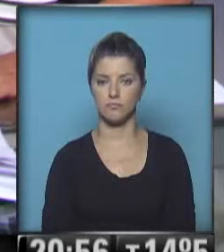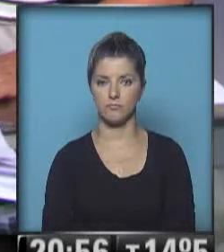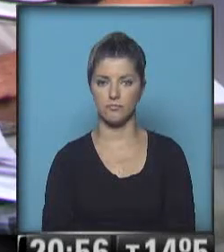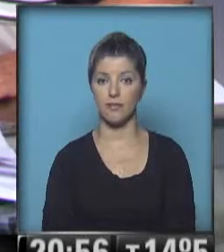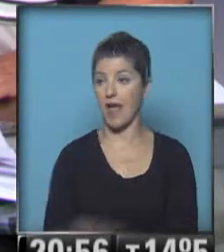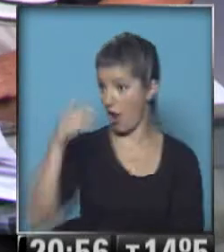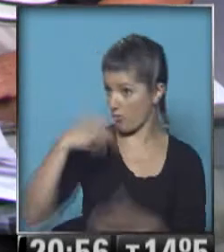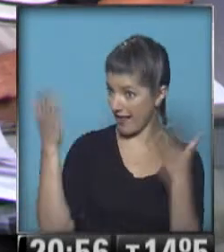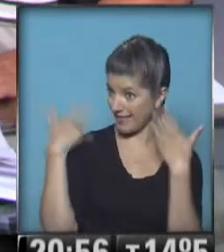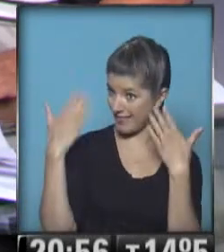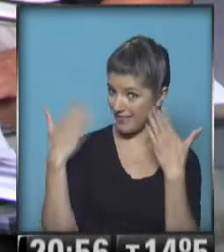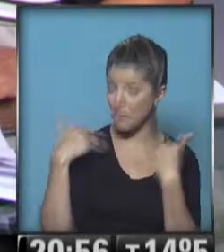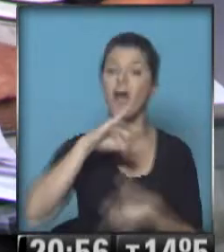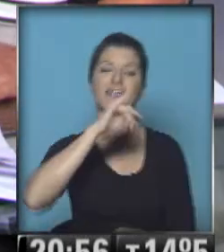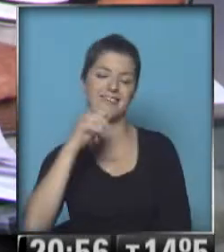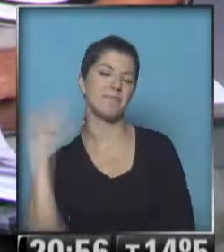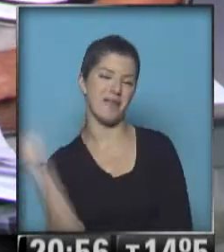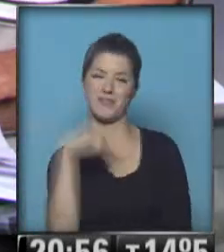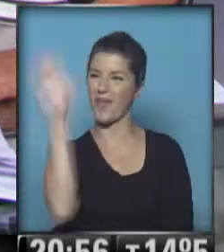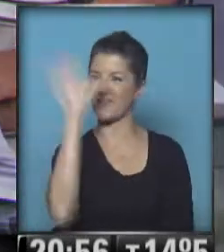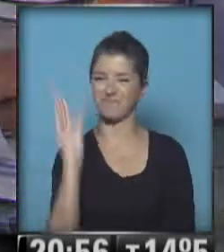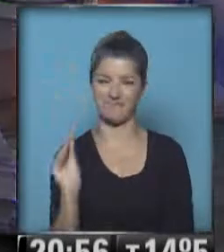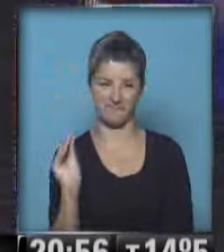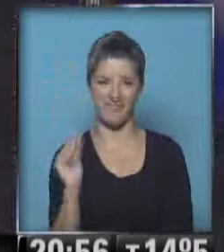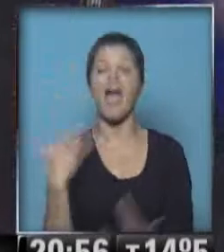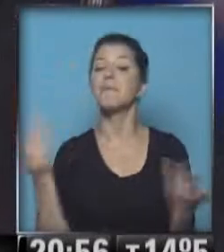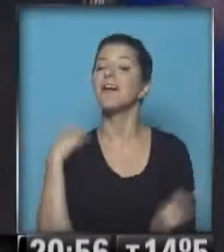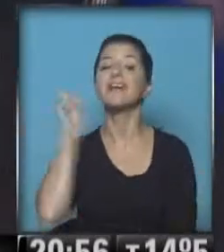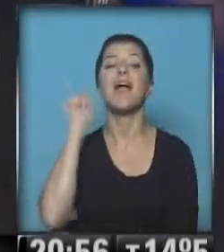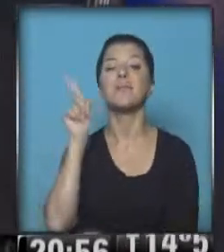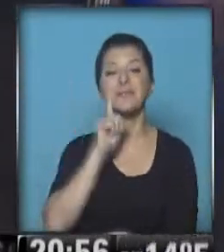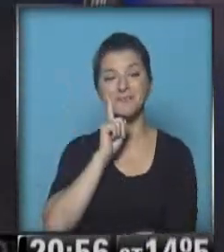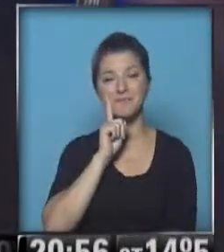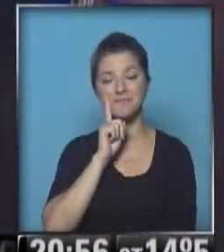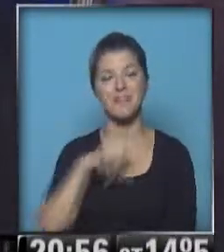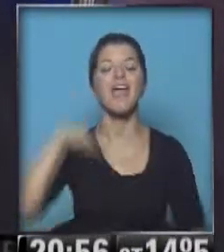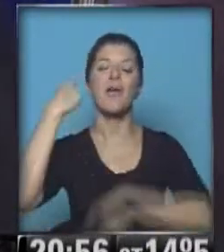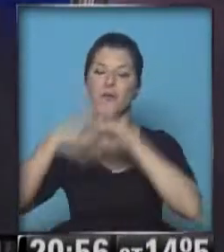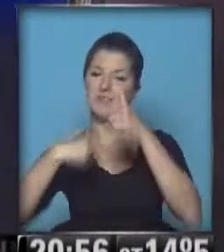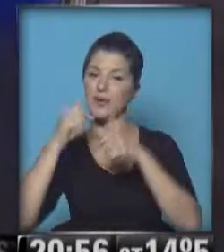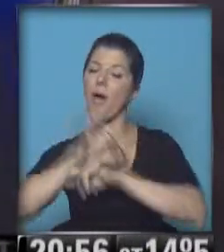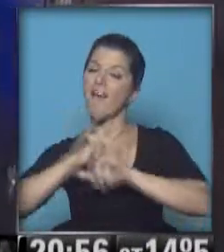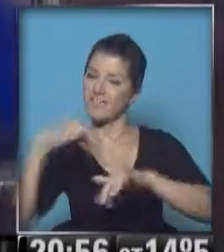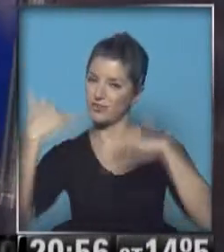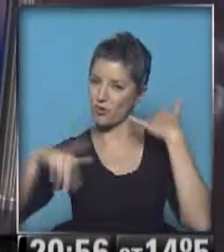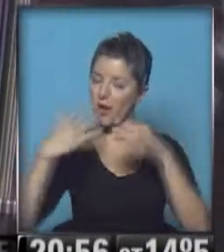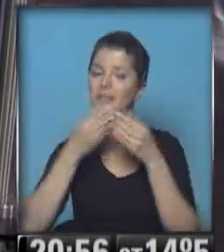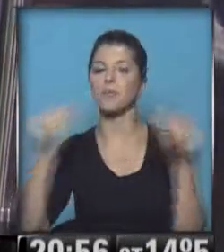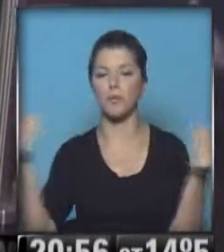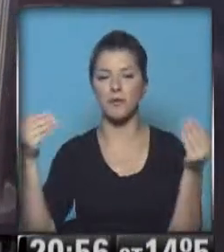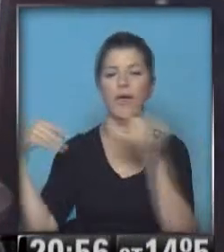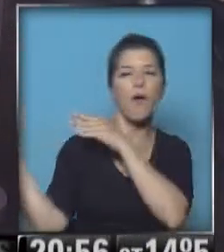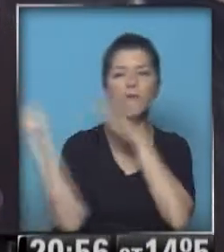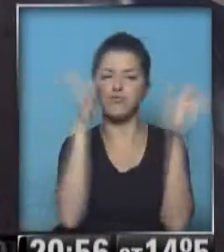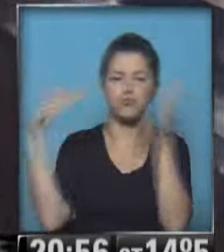El tiempo ahora con Gabriel Andrietti. Sí, para todo, el país, sí, claro. Señor. A ver, Gaby. Y continúa vigente un aviso de alerta por vientos intensos